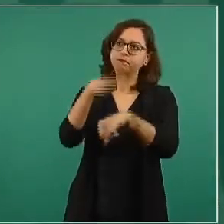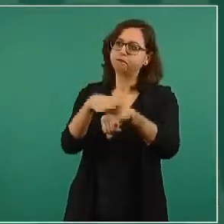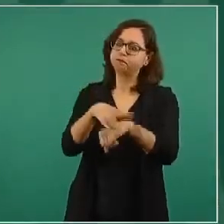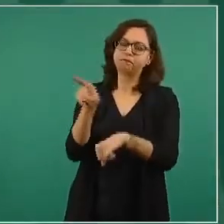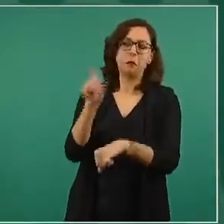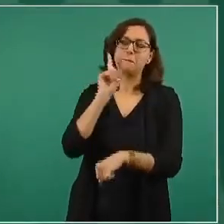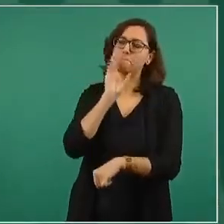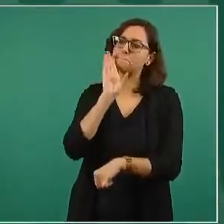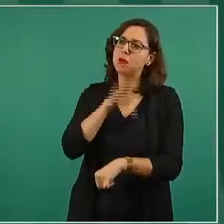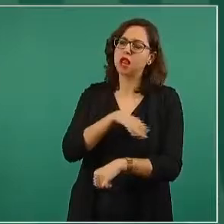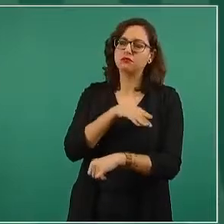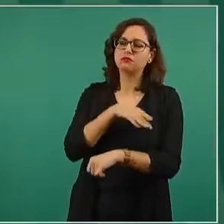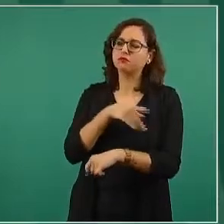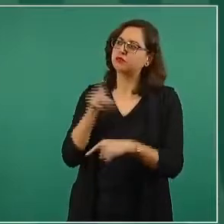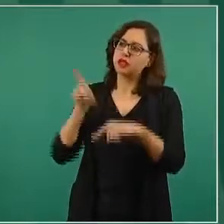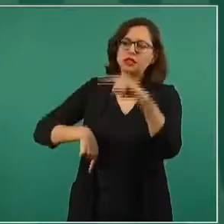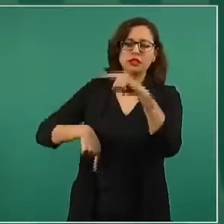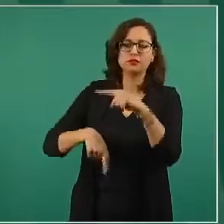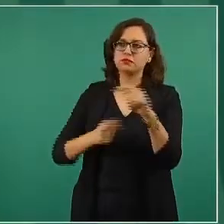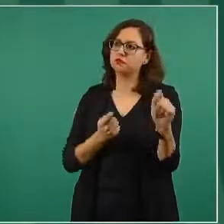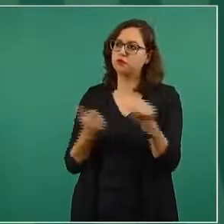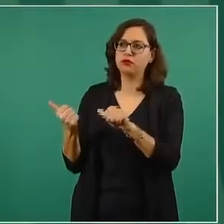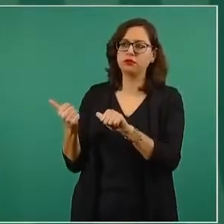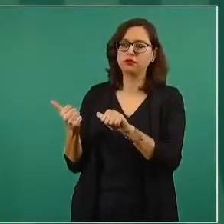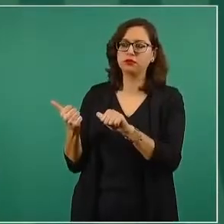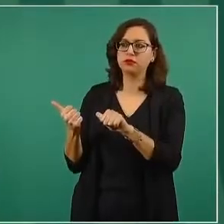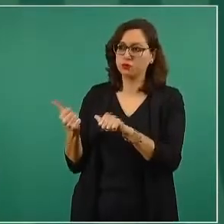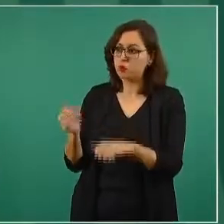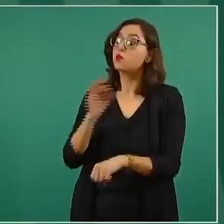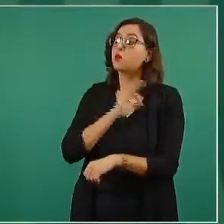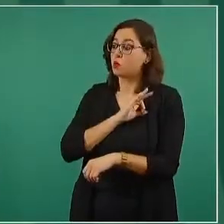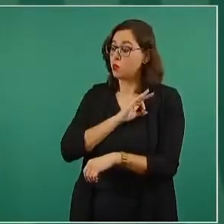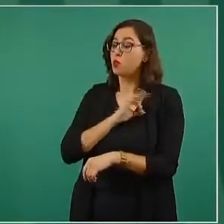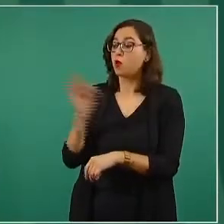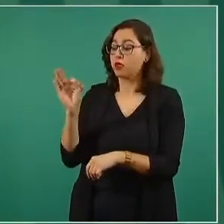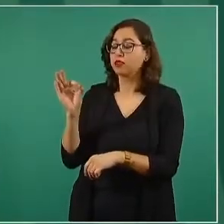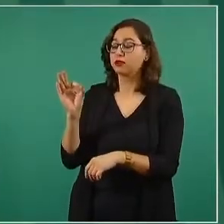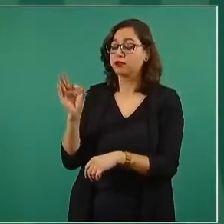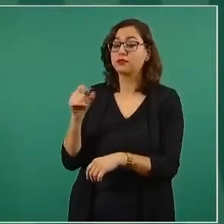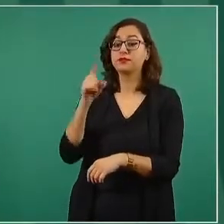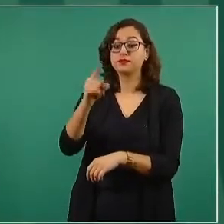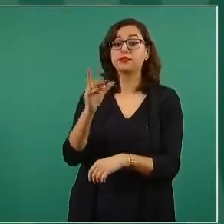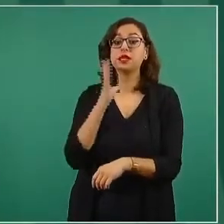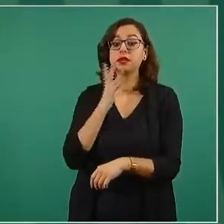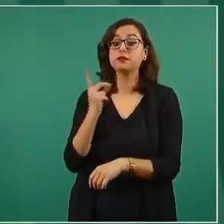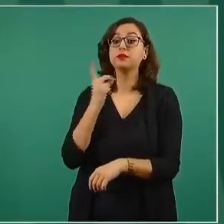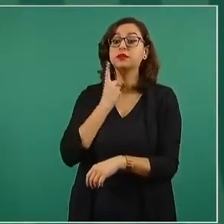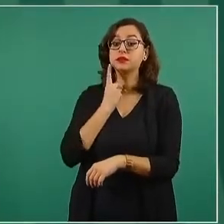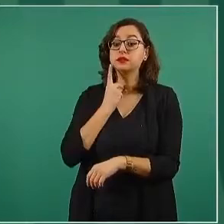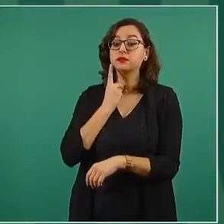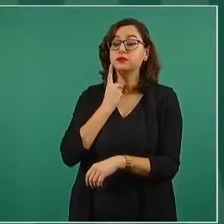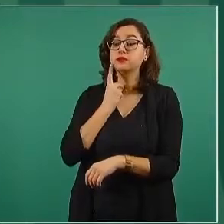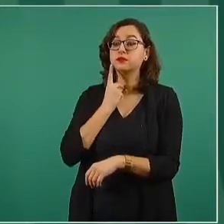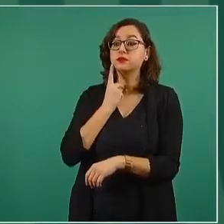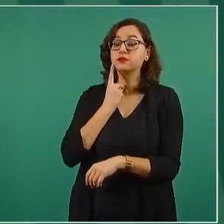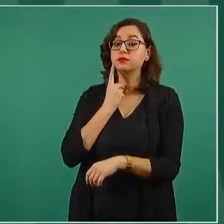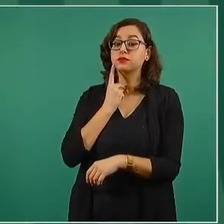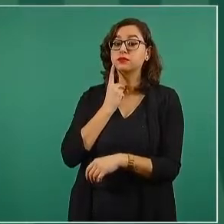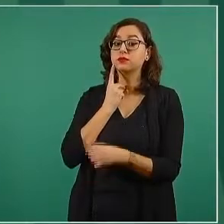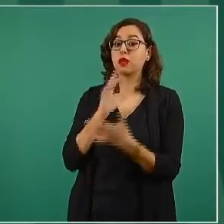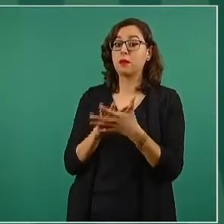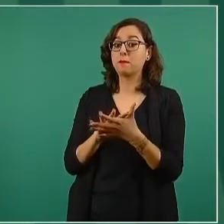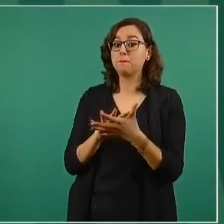y en la Cámara de Diputados, en el Congreso, con la mayoría,